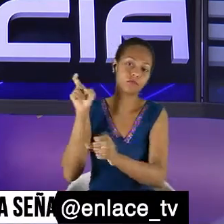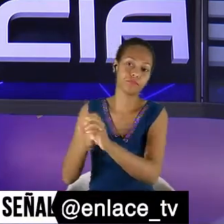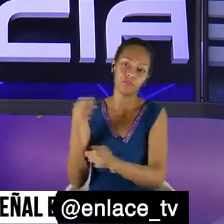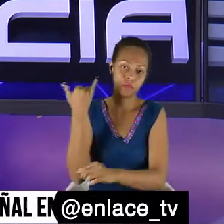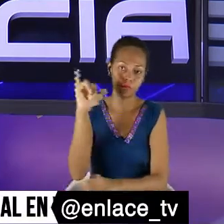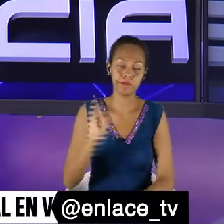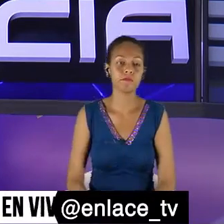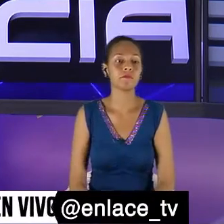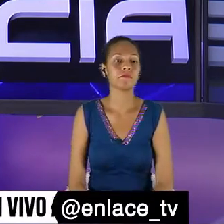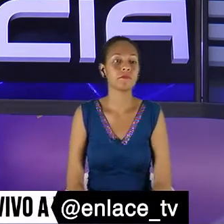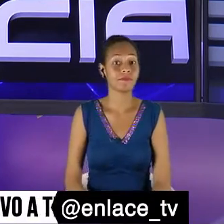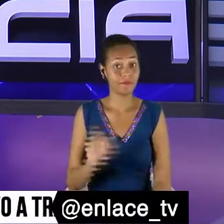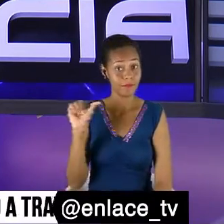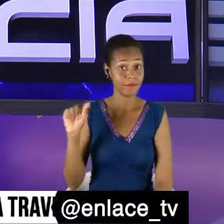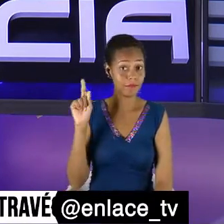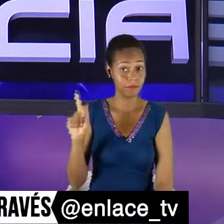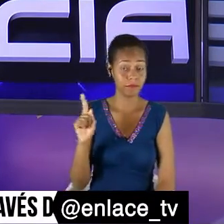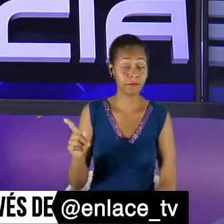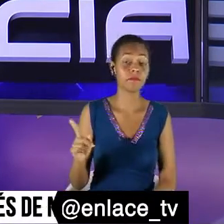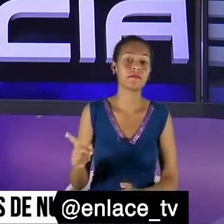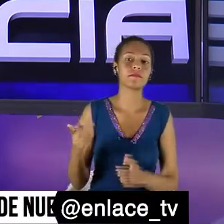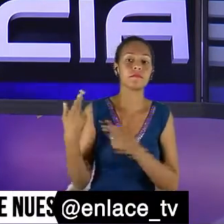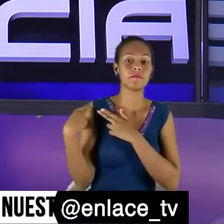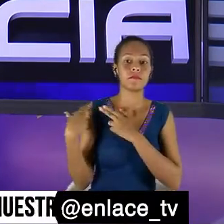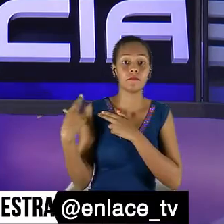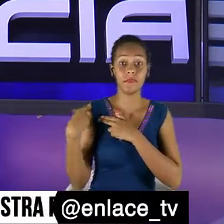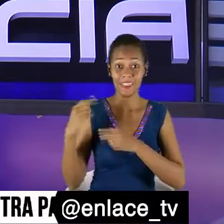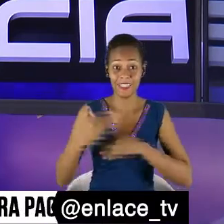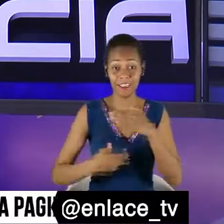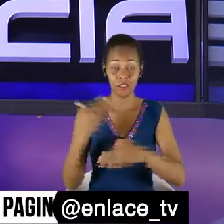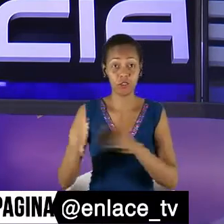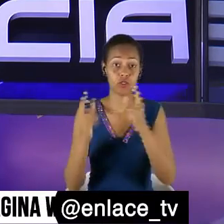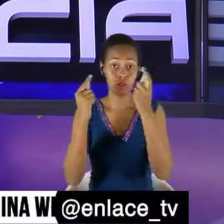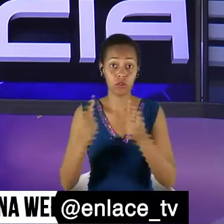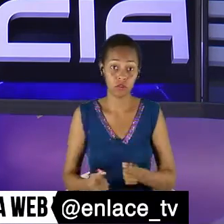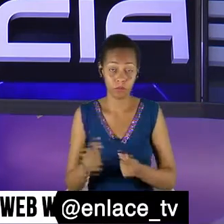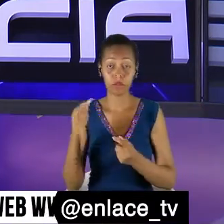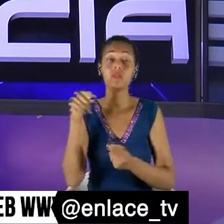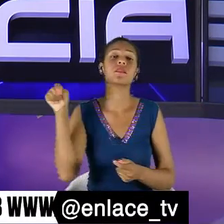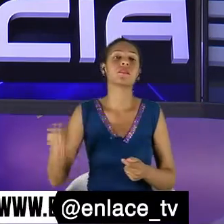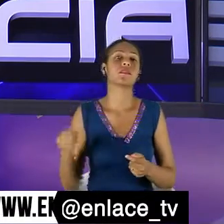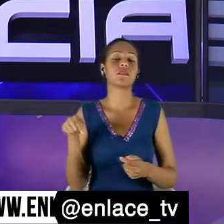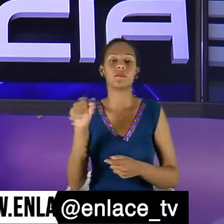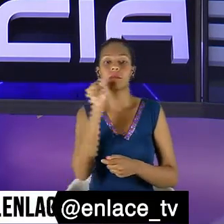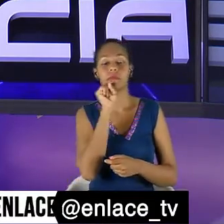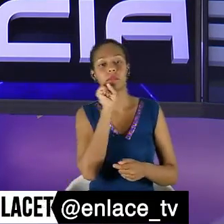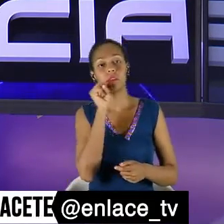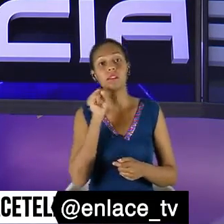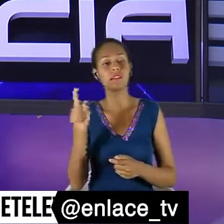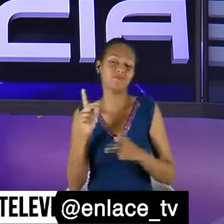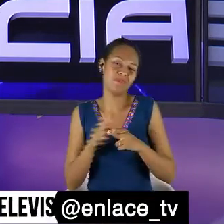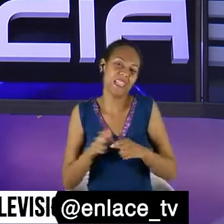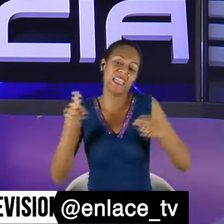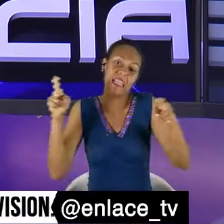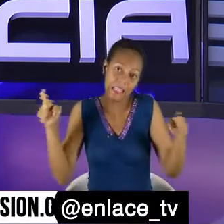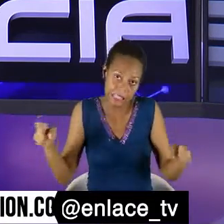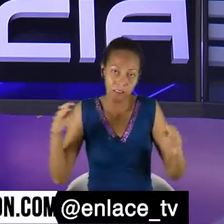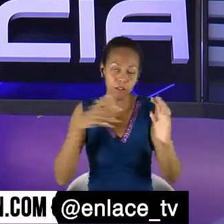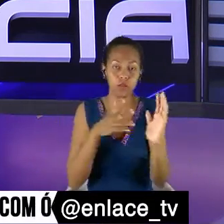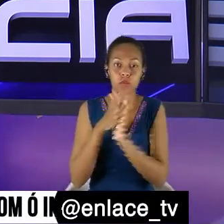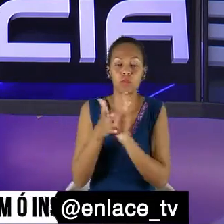de Desarrollo Socioeconómico de nuestra ciudad y en los próximos días estaremos ampliando mucho más esta información que, como ven, es extensa en el tema de